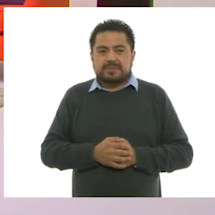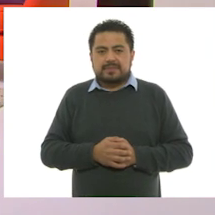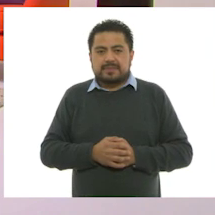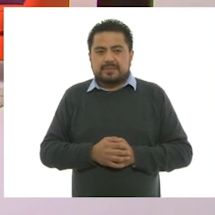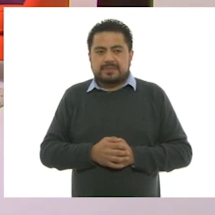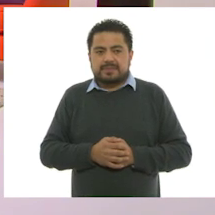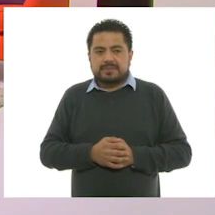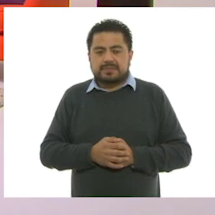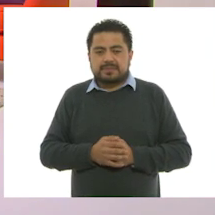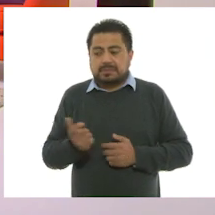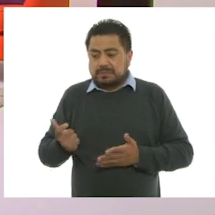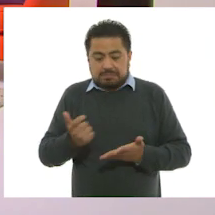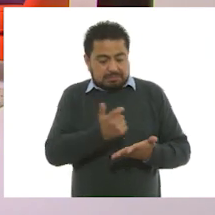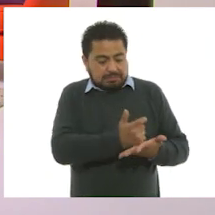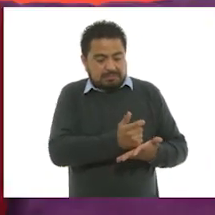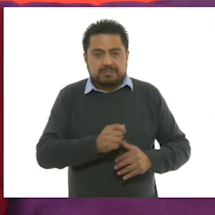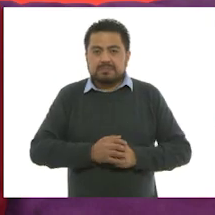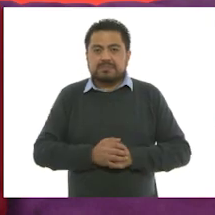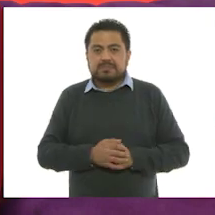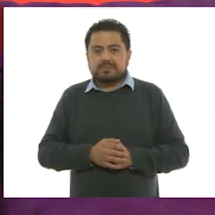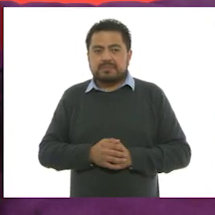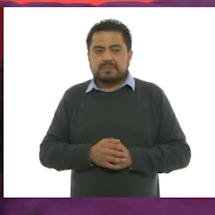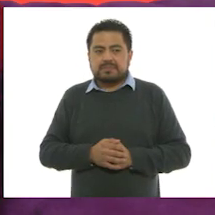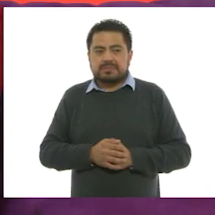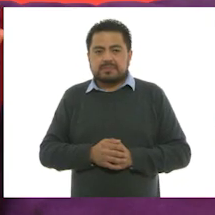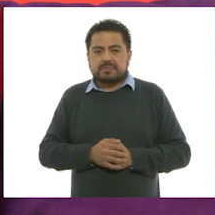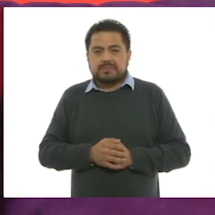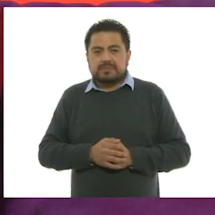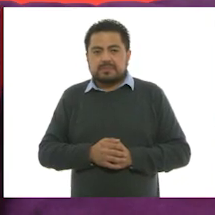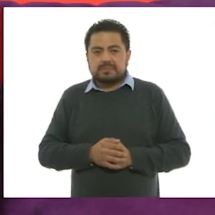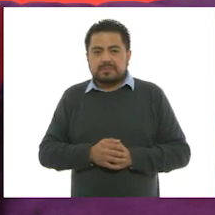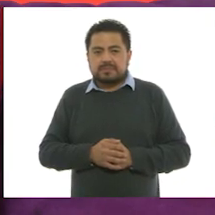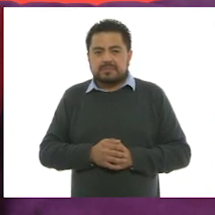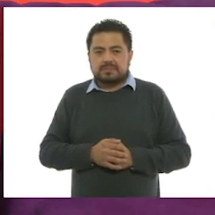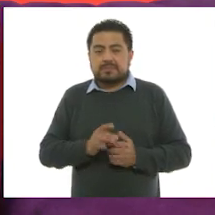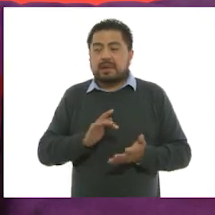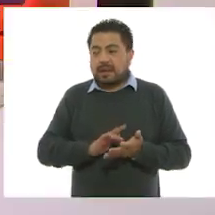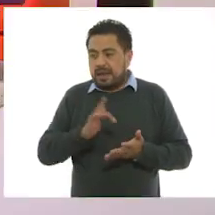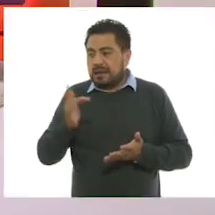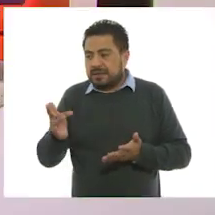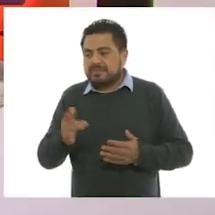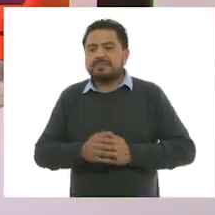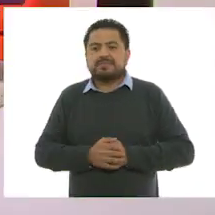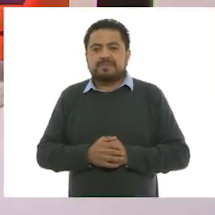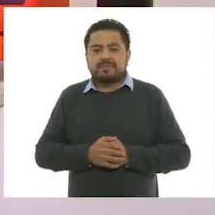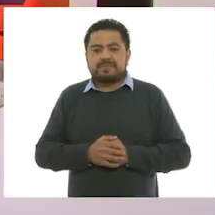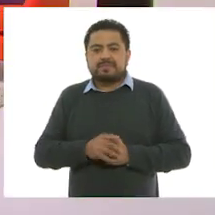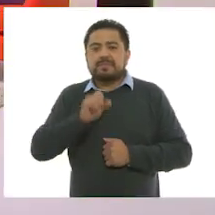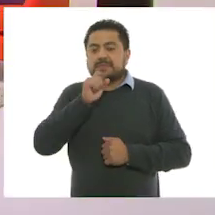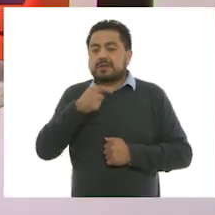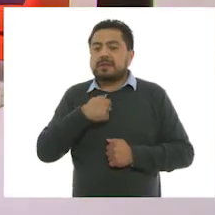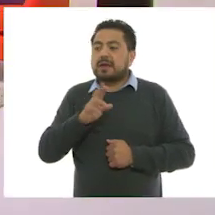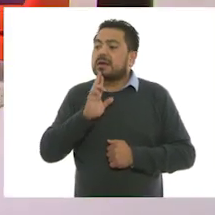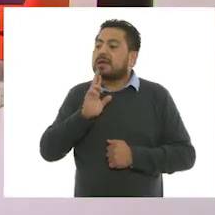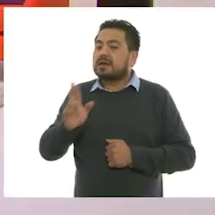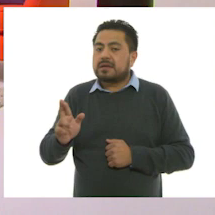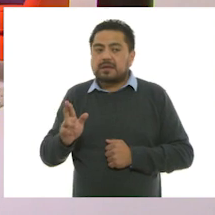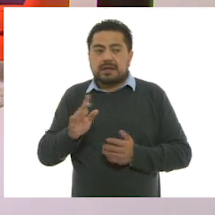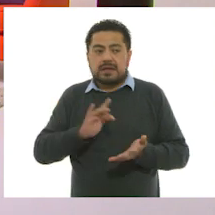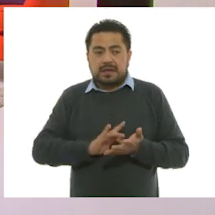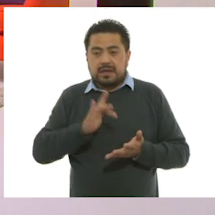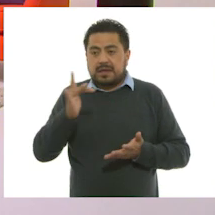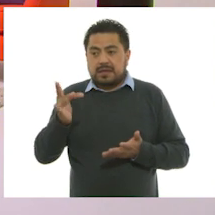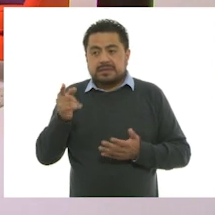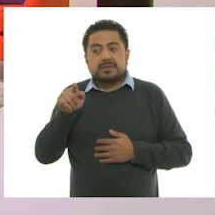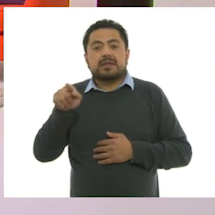Pago. Yo digo, gracias. Y yo te digo, gracias